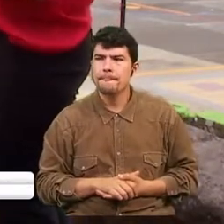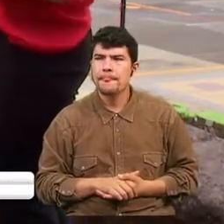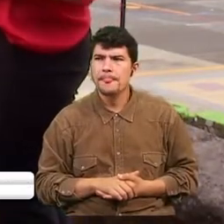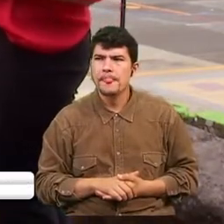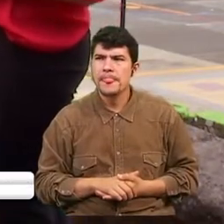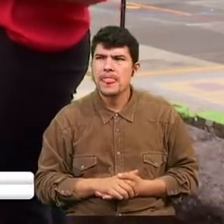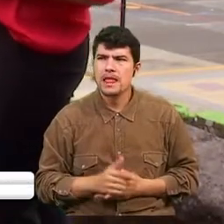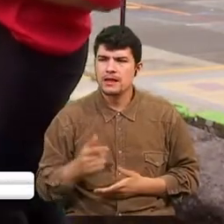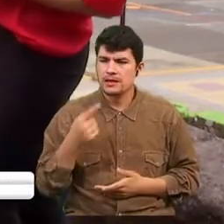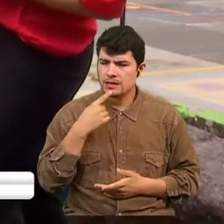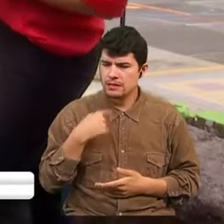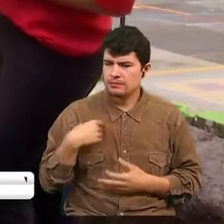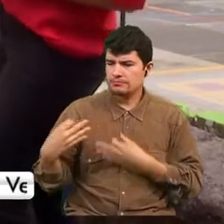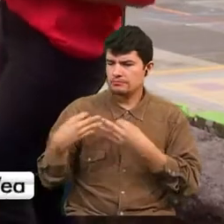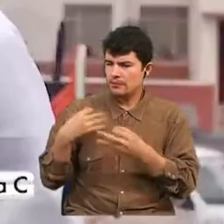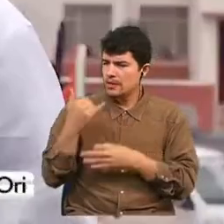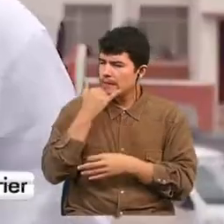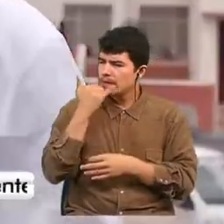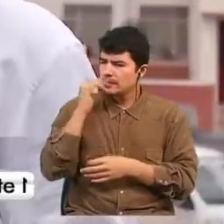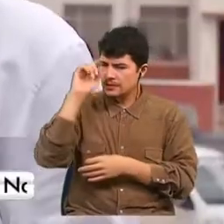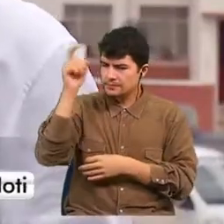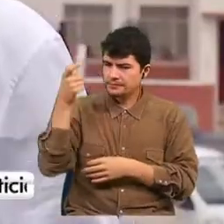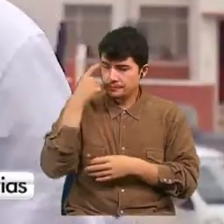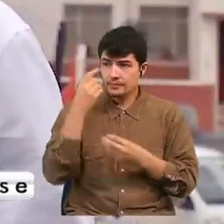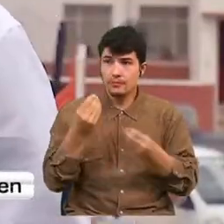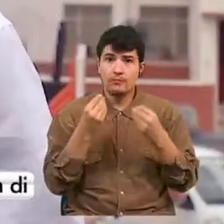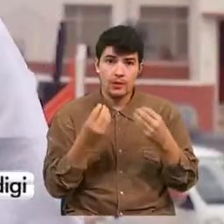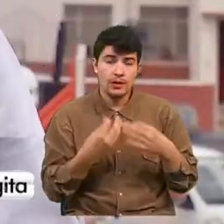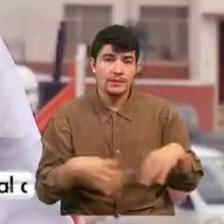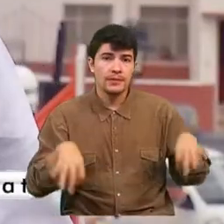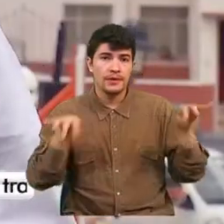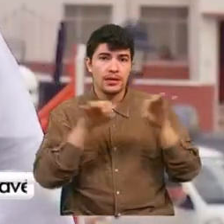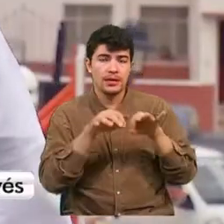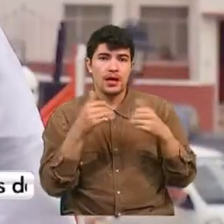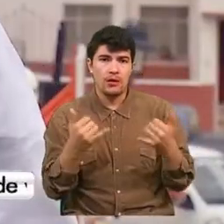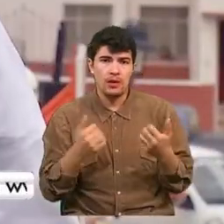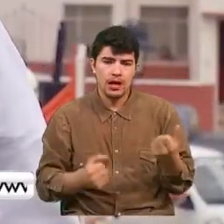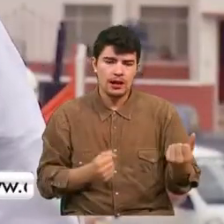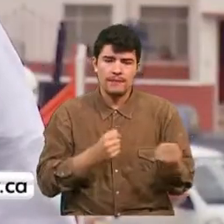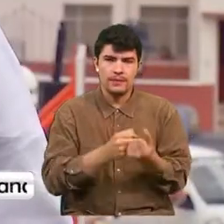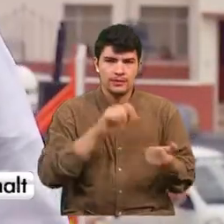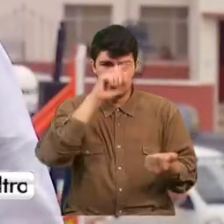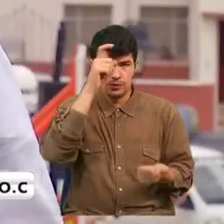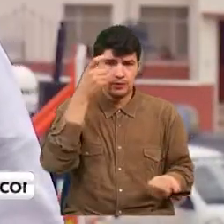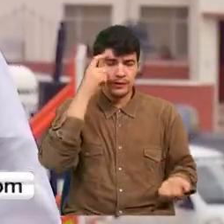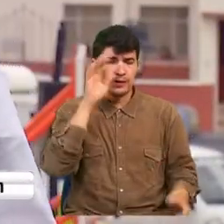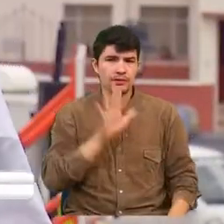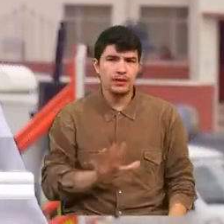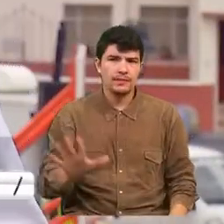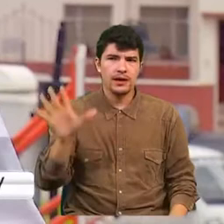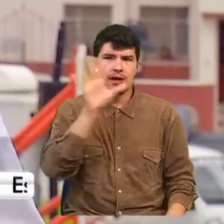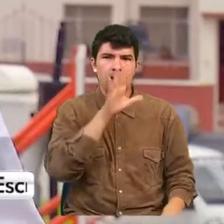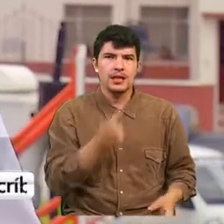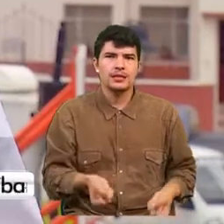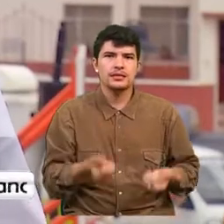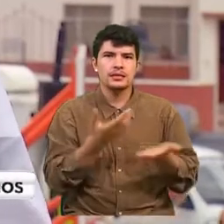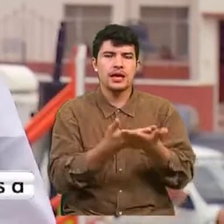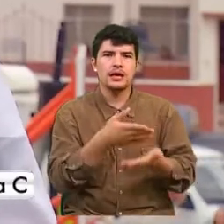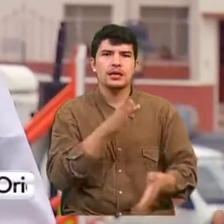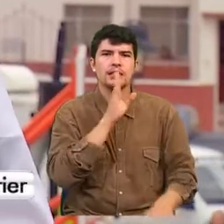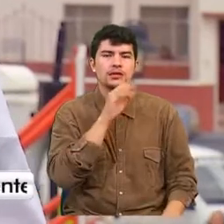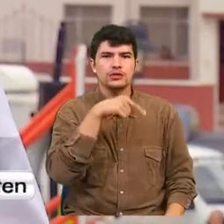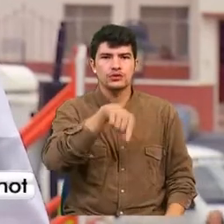que se está llevando a cabo en la gobernación. Bueno, muy importante. Este es un apoyo que el gobierno departamental le da a los